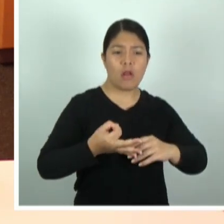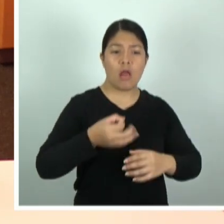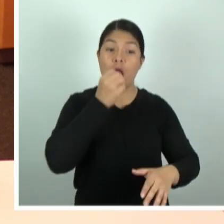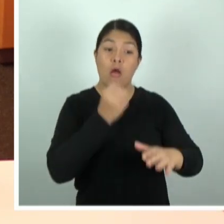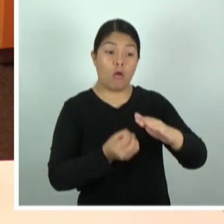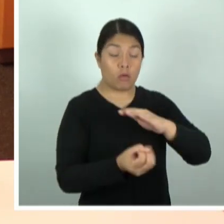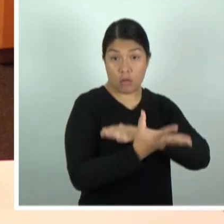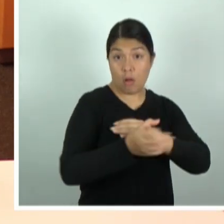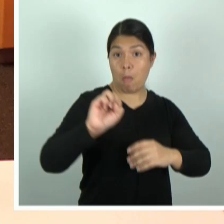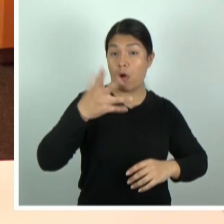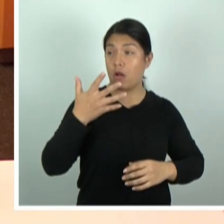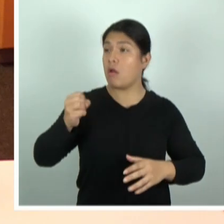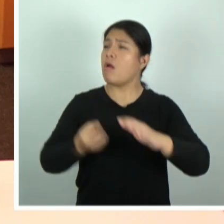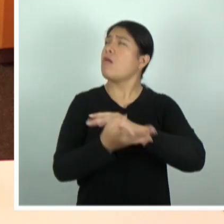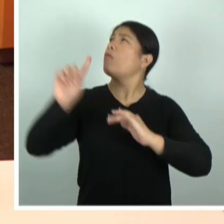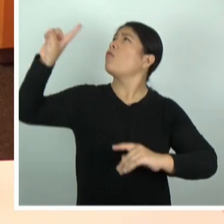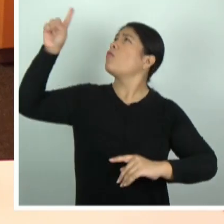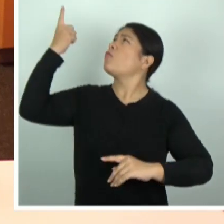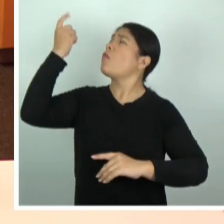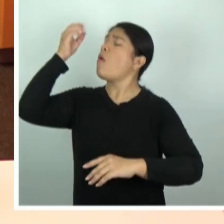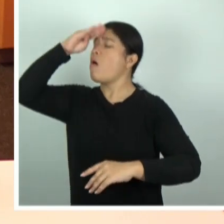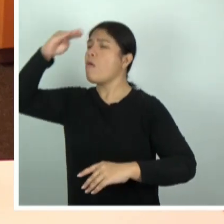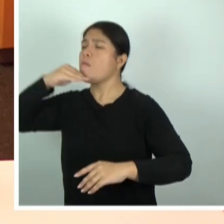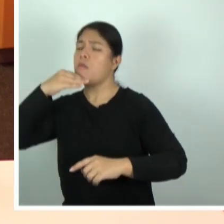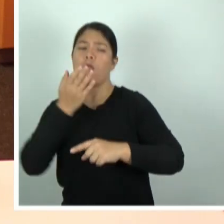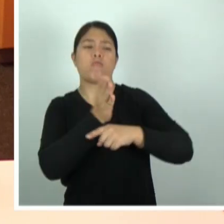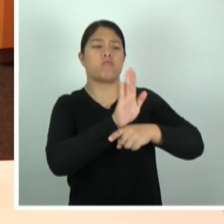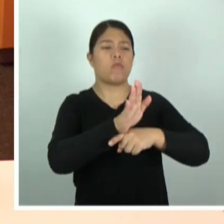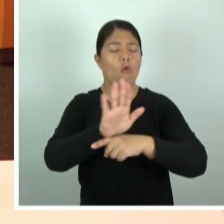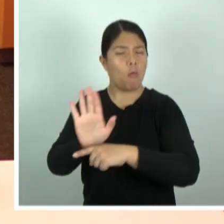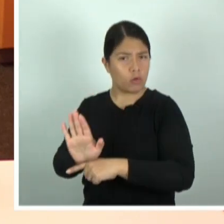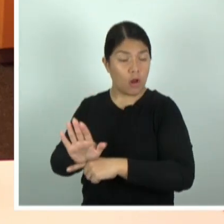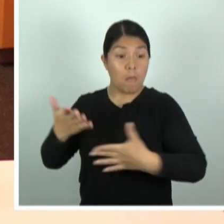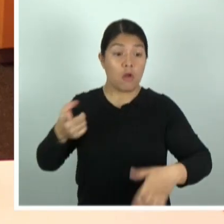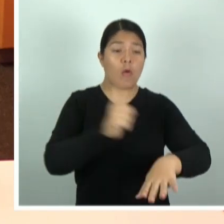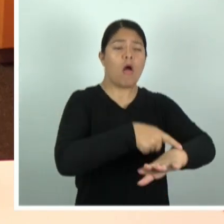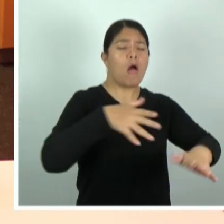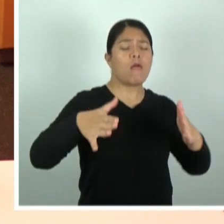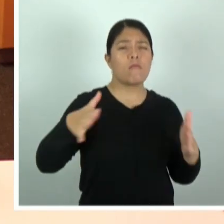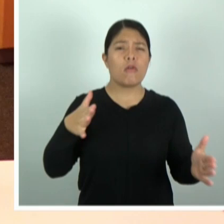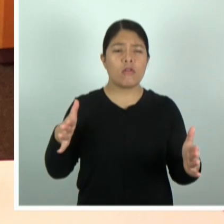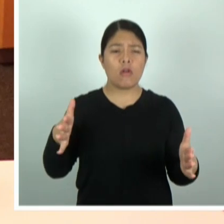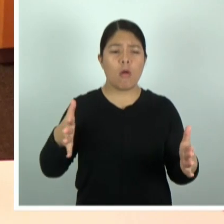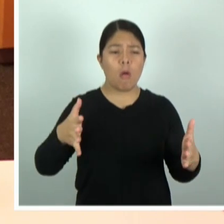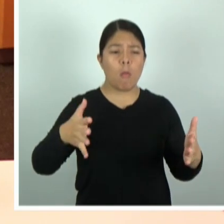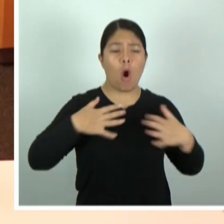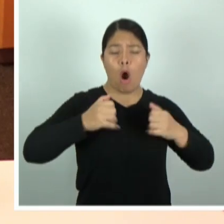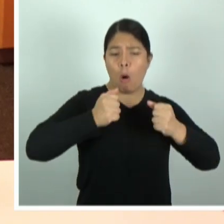Dios el Padre. Pero el tiempo todavía no tenía su poder destructivo.